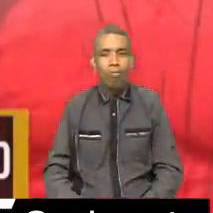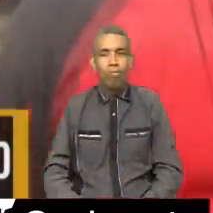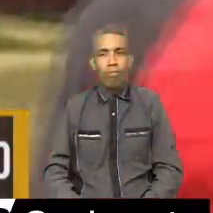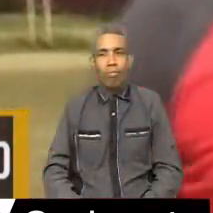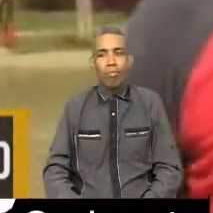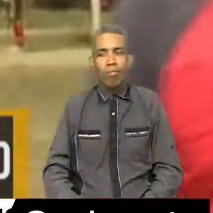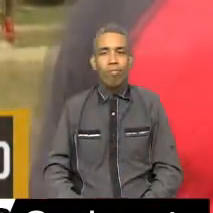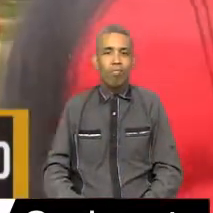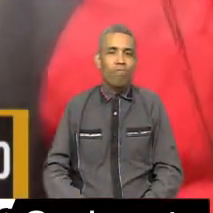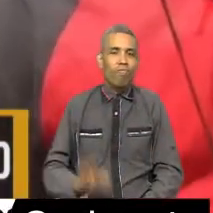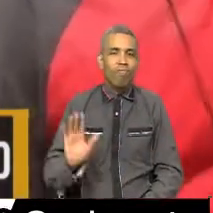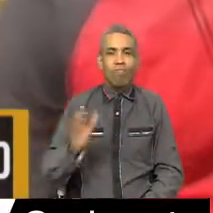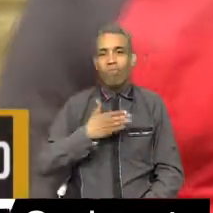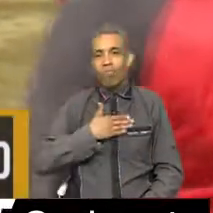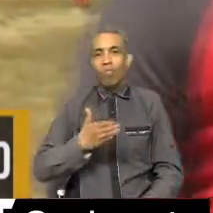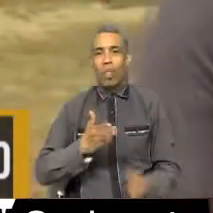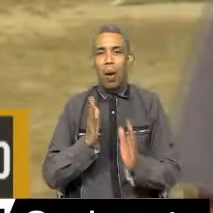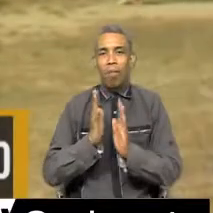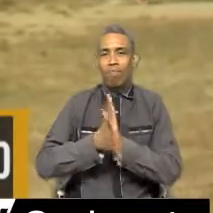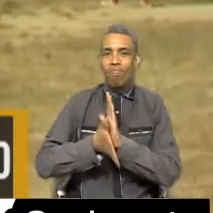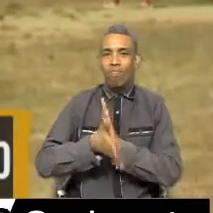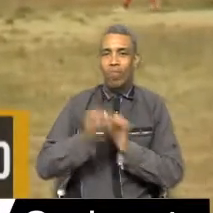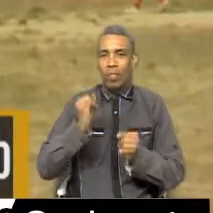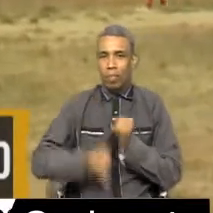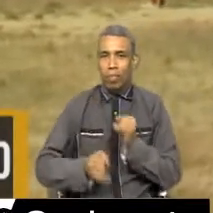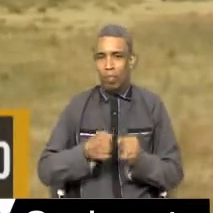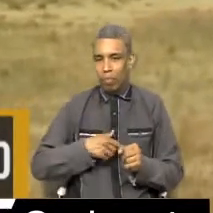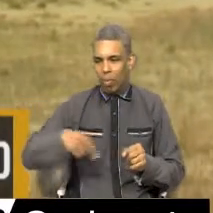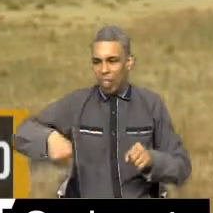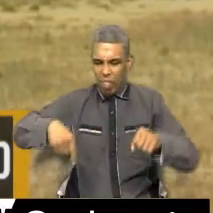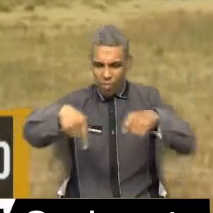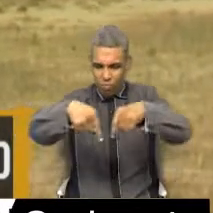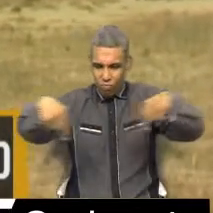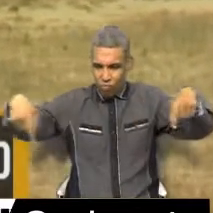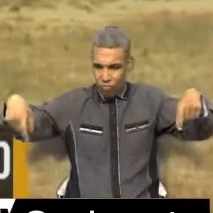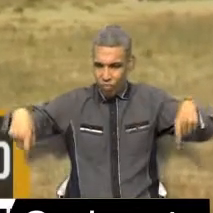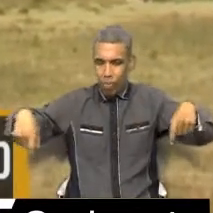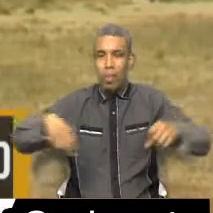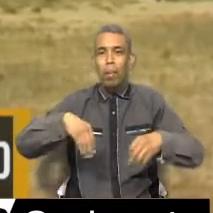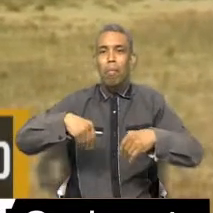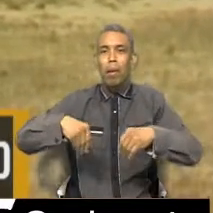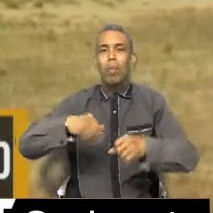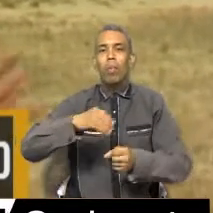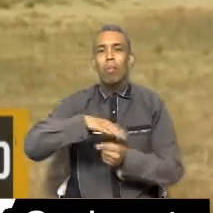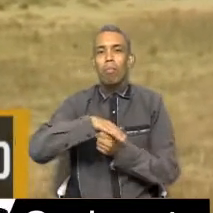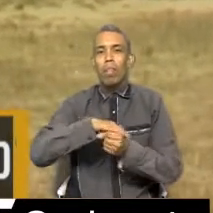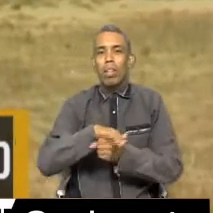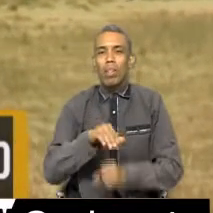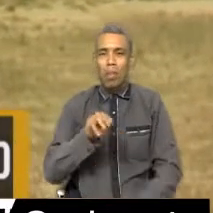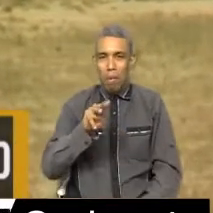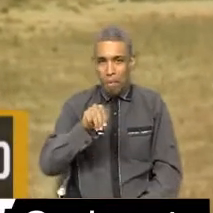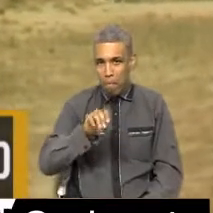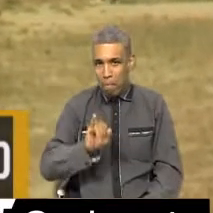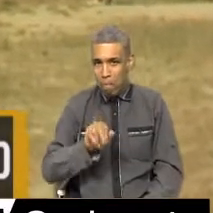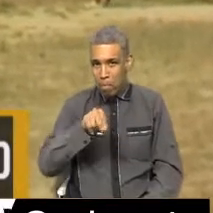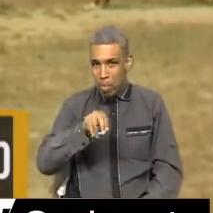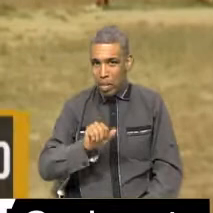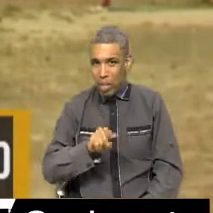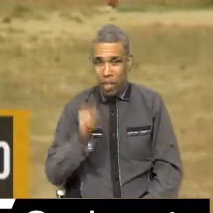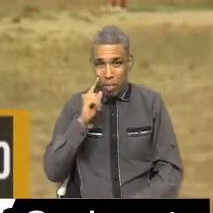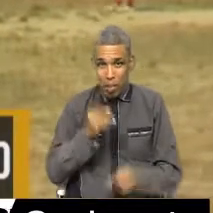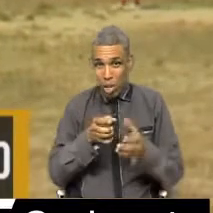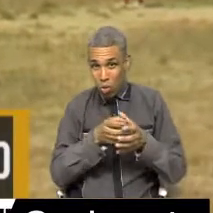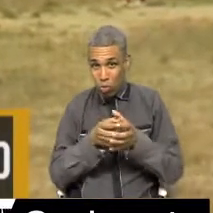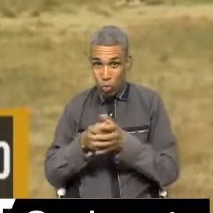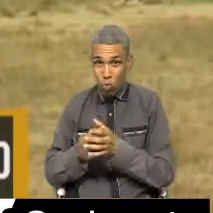en estudio, esta es la información que yo les origino desde la cancha de fútbol del barrio Minas del Paraíso, en donde Talentos Fútbol Club y Unión Barranca Bermeja,